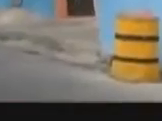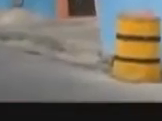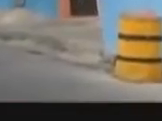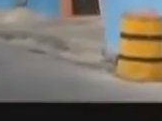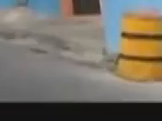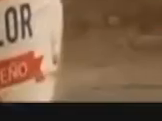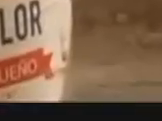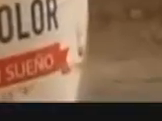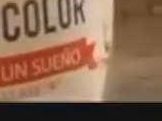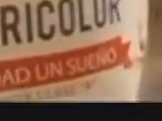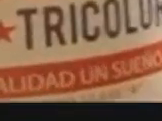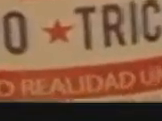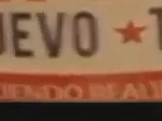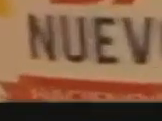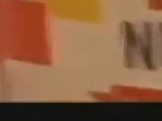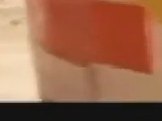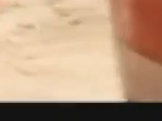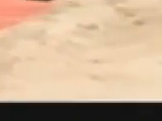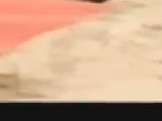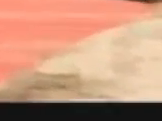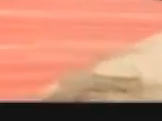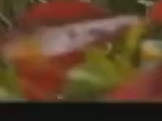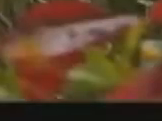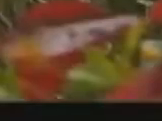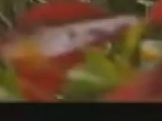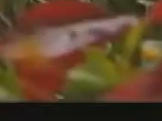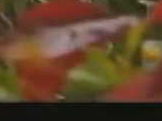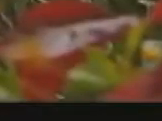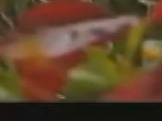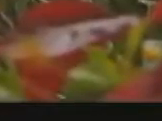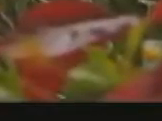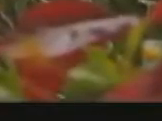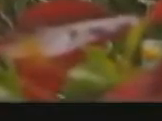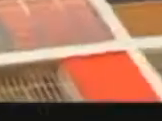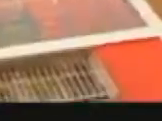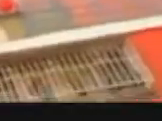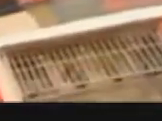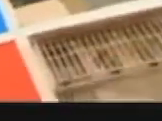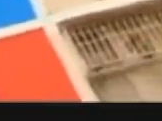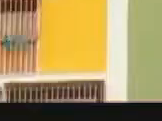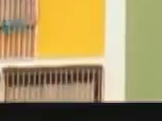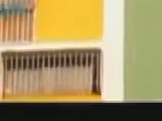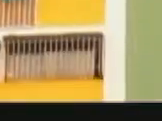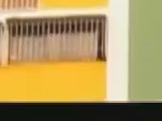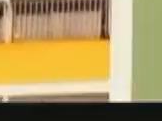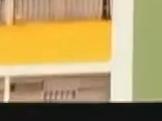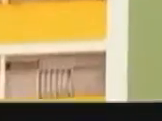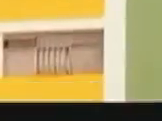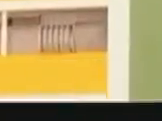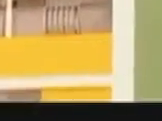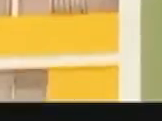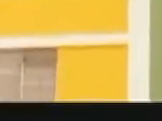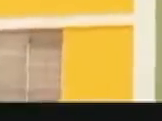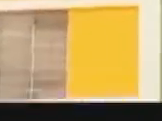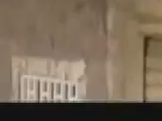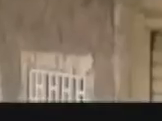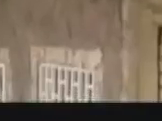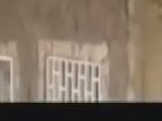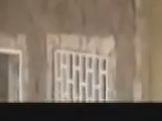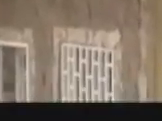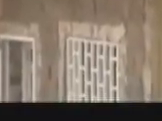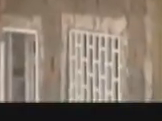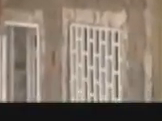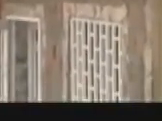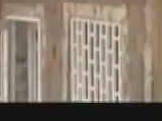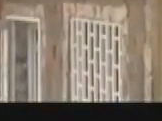va a ser de barrios tricolores y dignos y bonitos y buenos y llenos de estrellas bonitas y de música y de niños felices